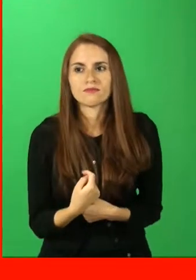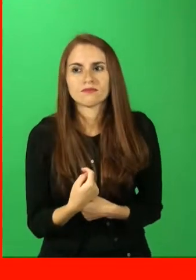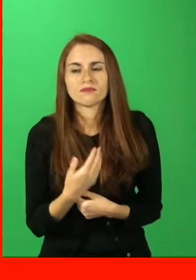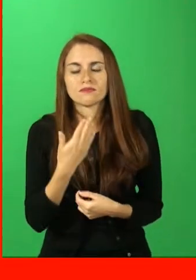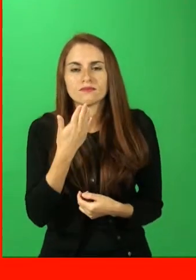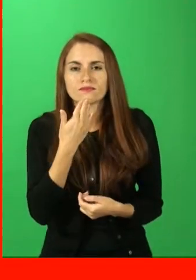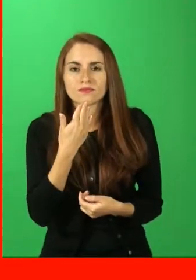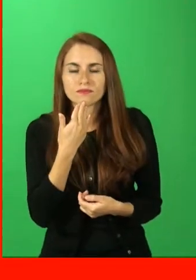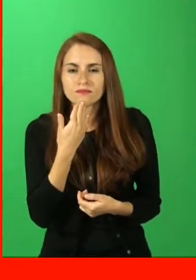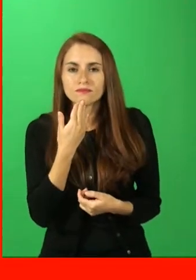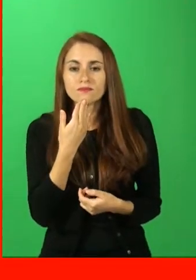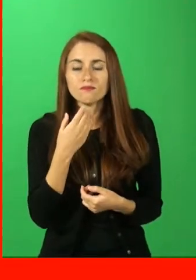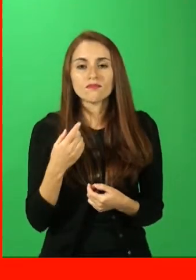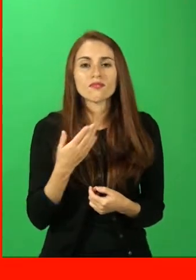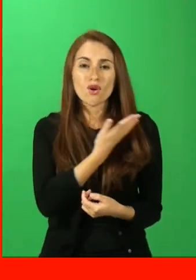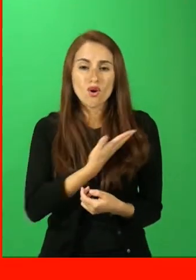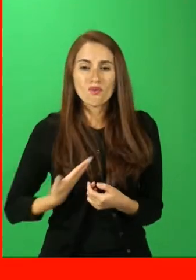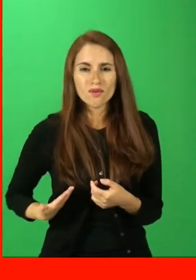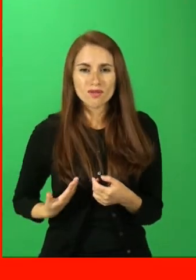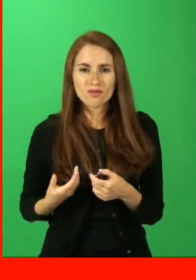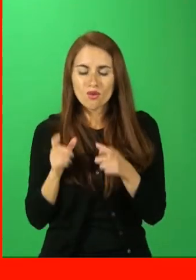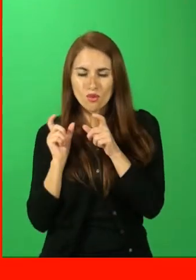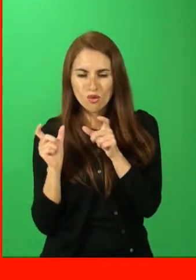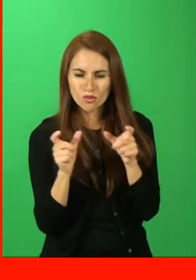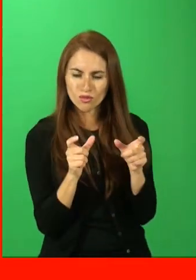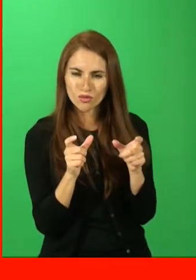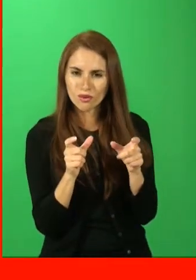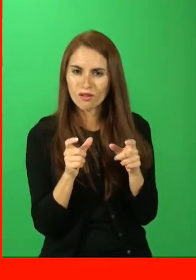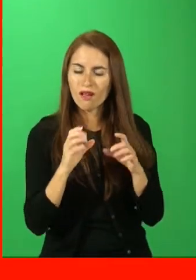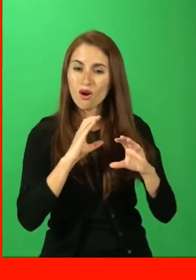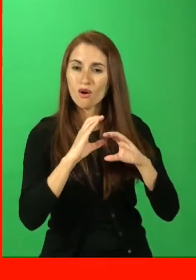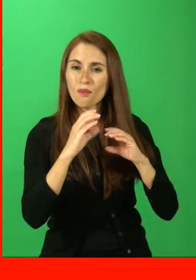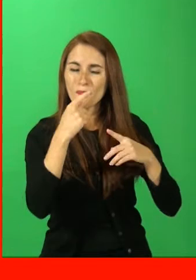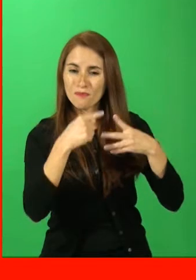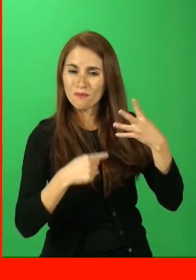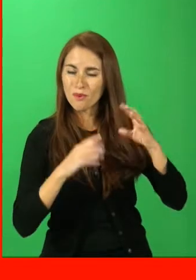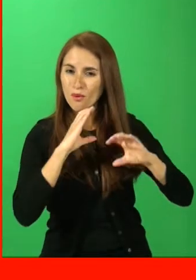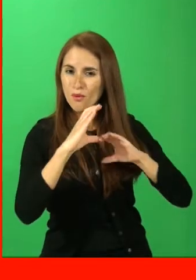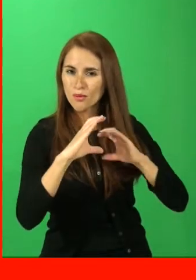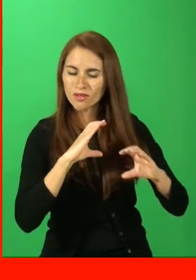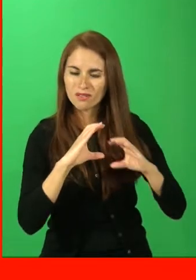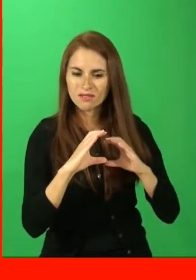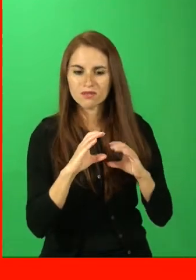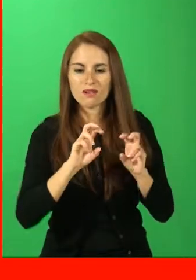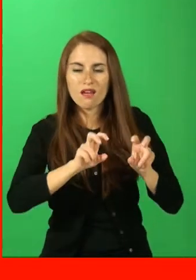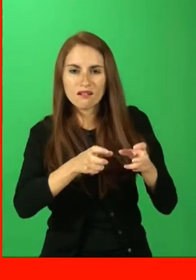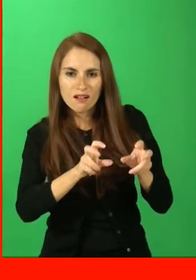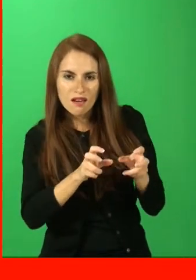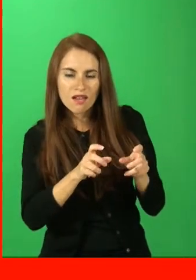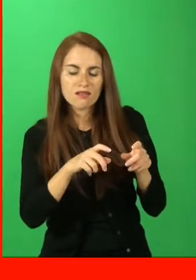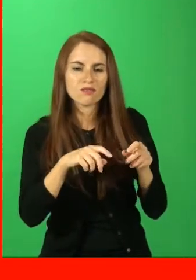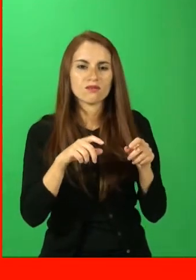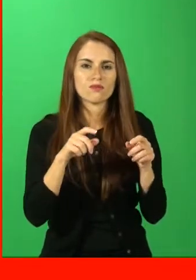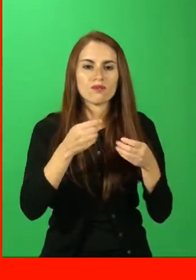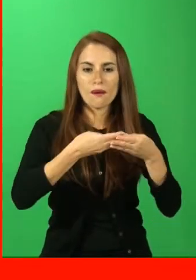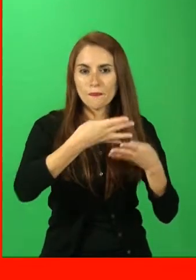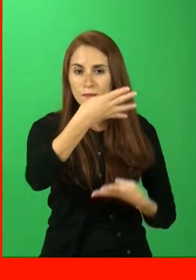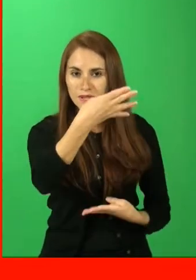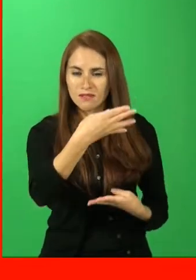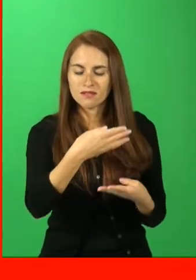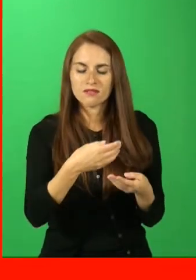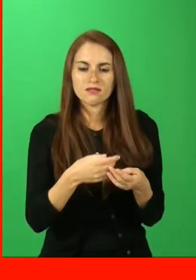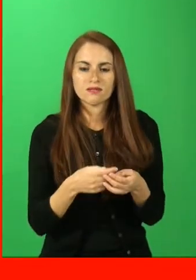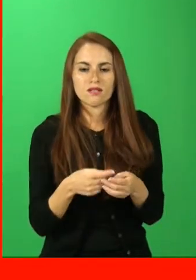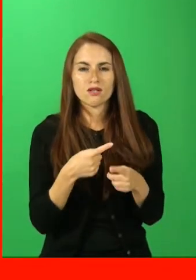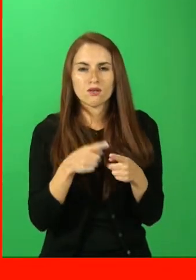Controla la prensa, la radio, el cine, censura aquello que se considere ofensivo